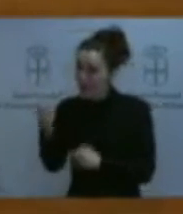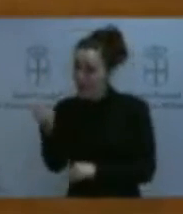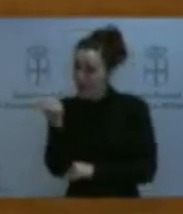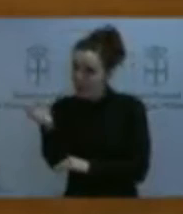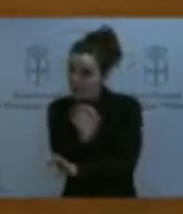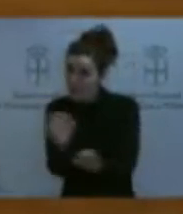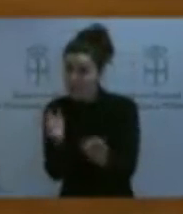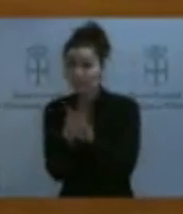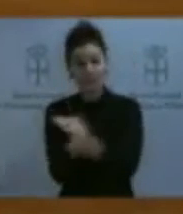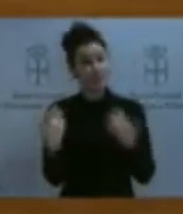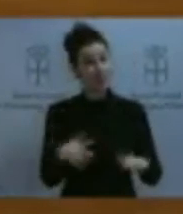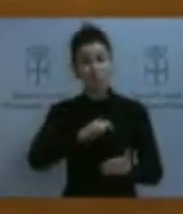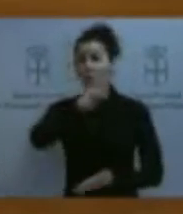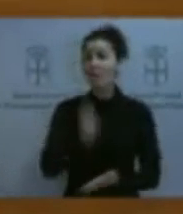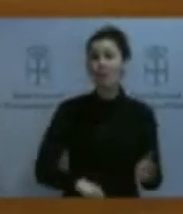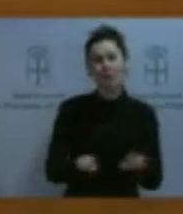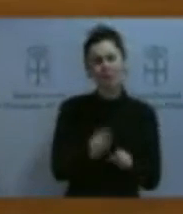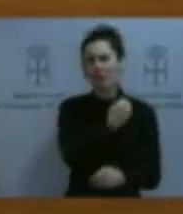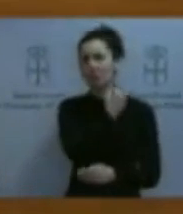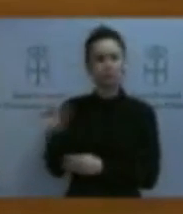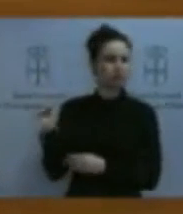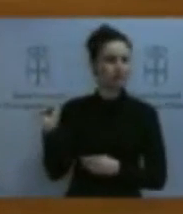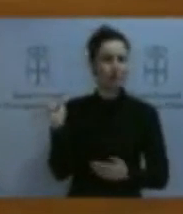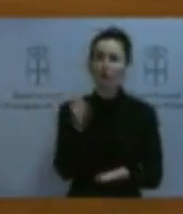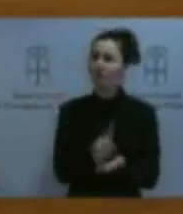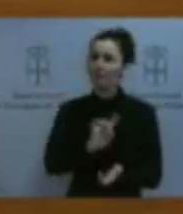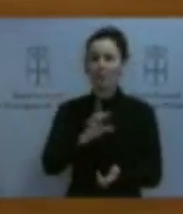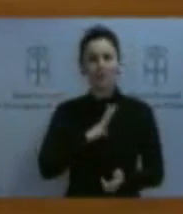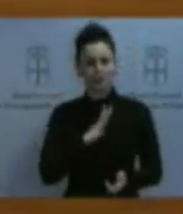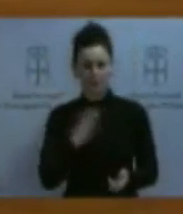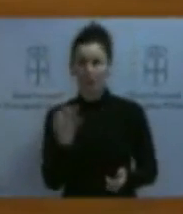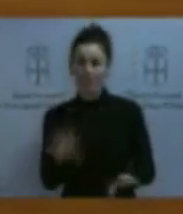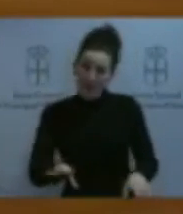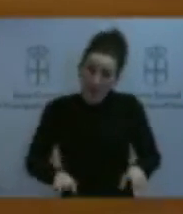vez, no miren para otro lado y acepten, les pedimos estas enmiendas que yo creo que mejoran la ley y la situación.